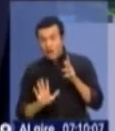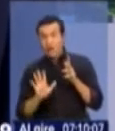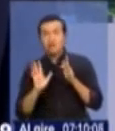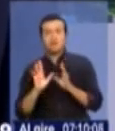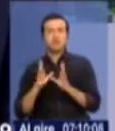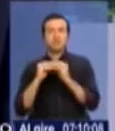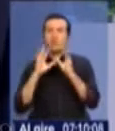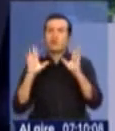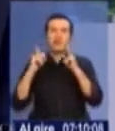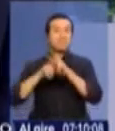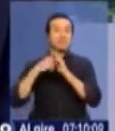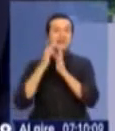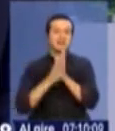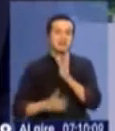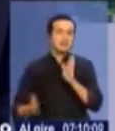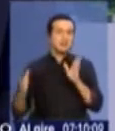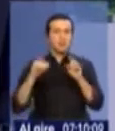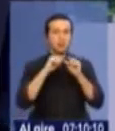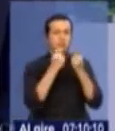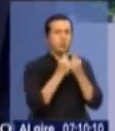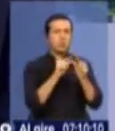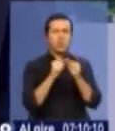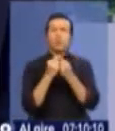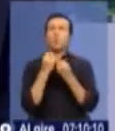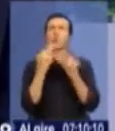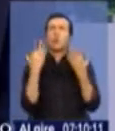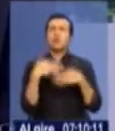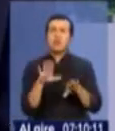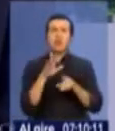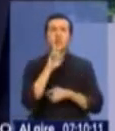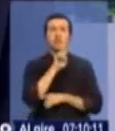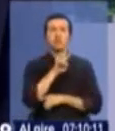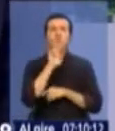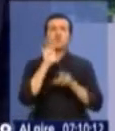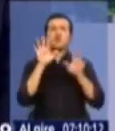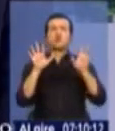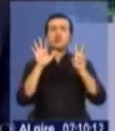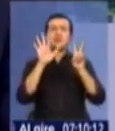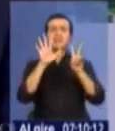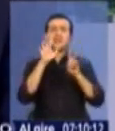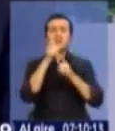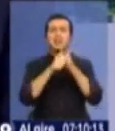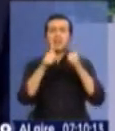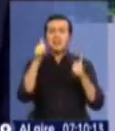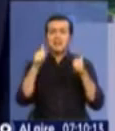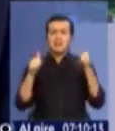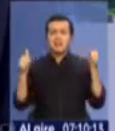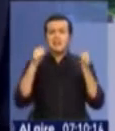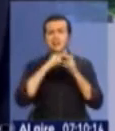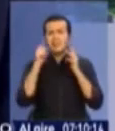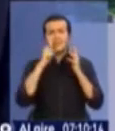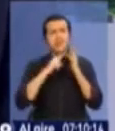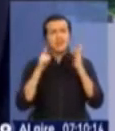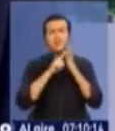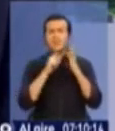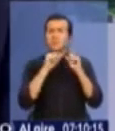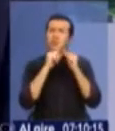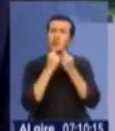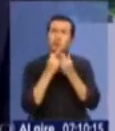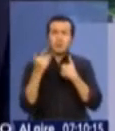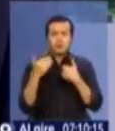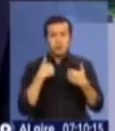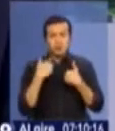se presentaron como 287 postulaciones de diversos grupos de teatro se ha escogido